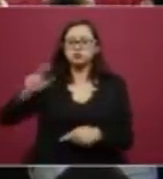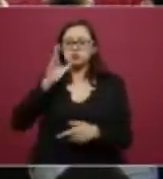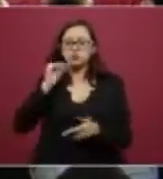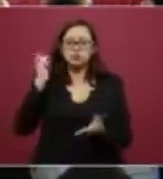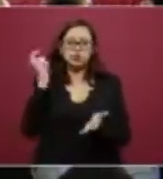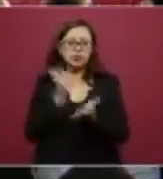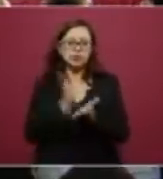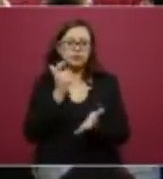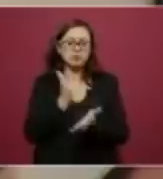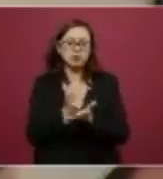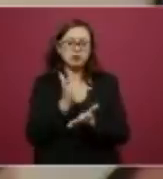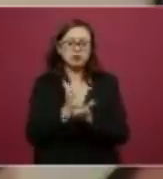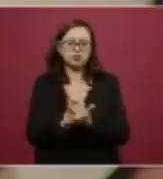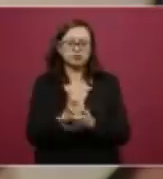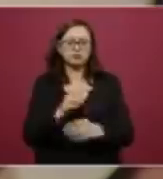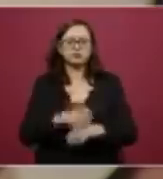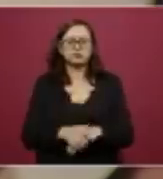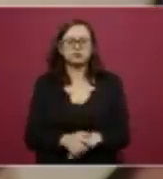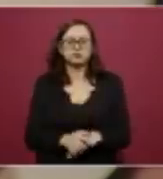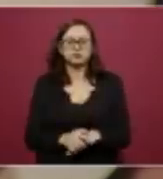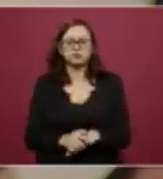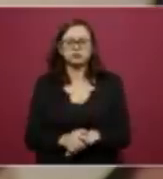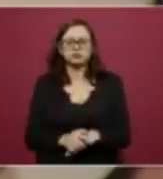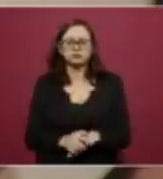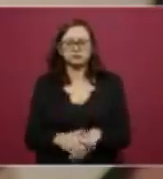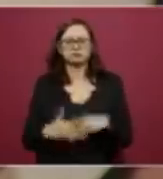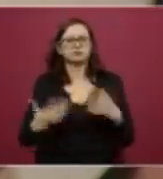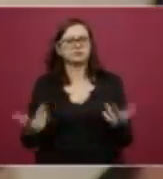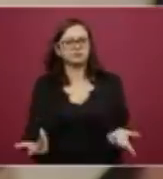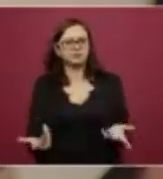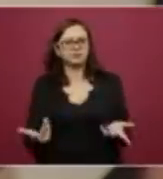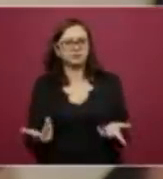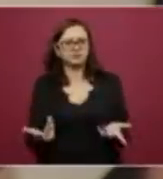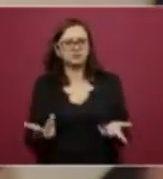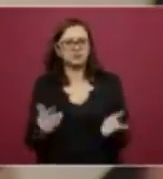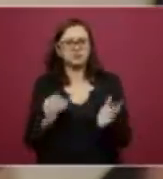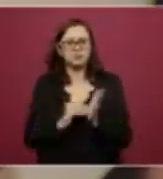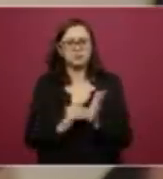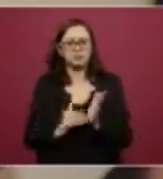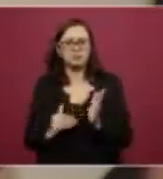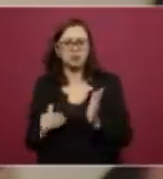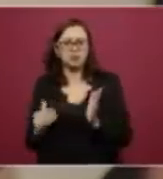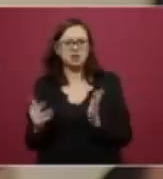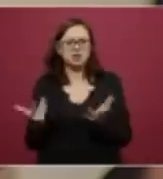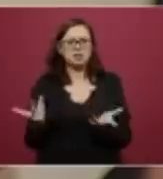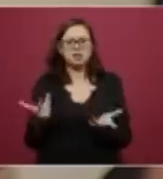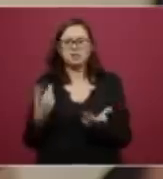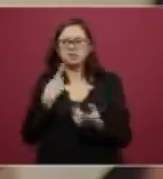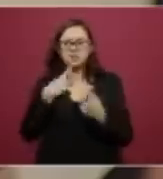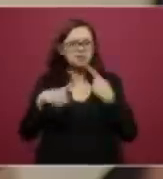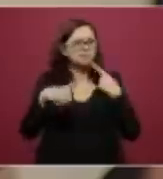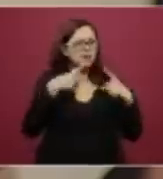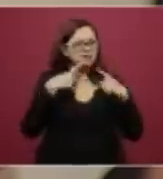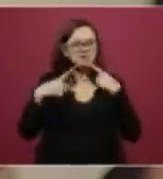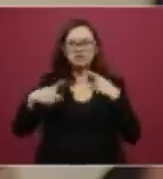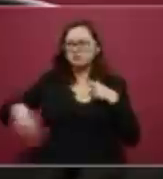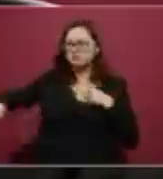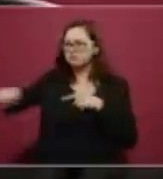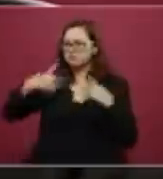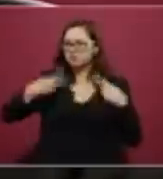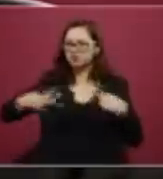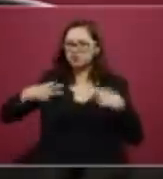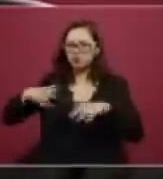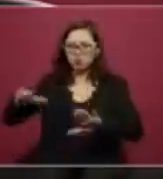deuda. ¿Qué va a pasar con todas esas miles de demandas contra deudores?